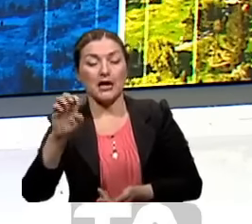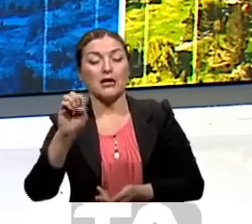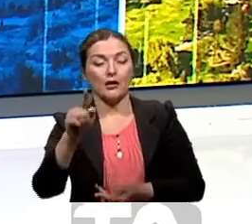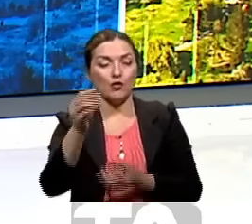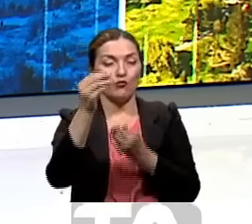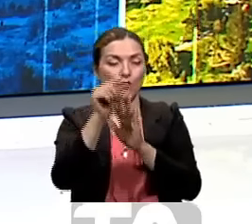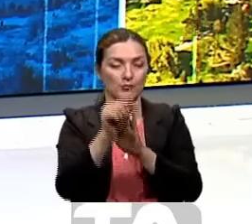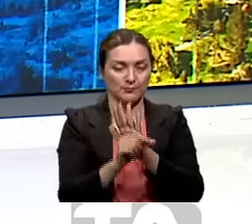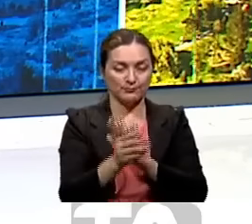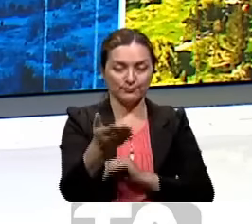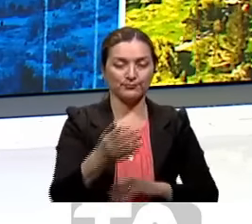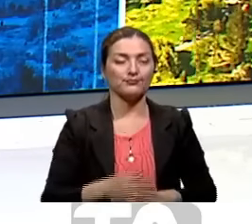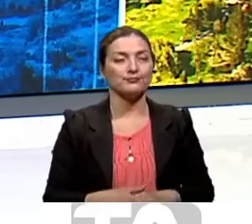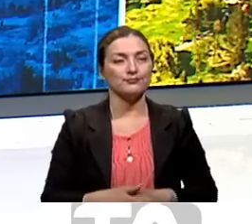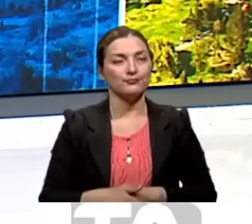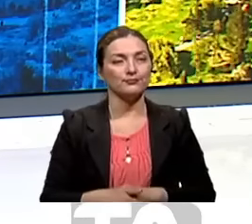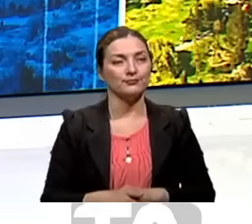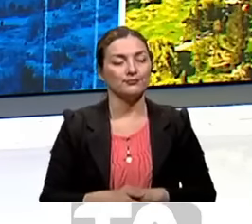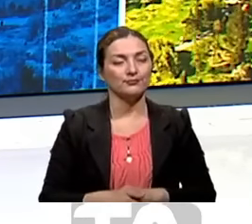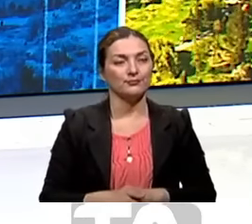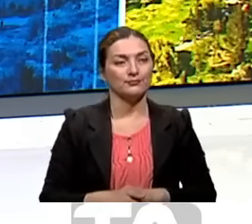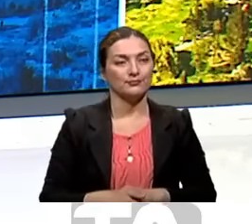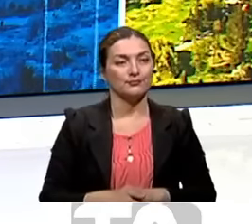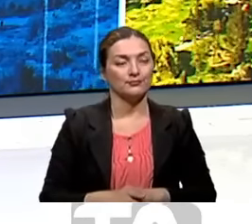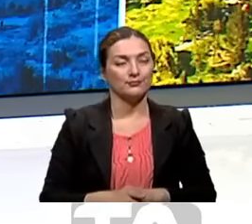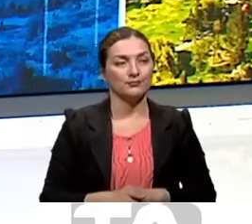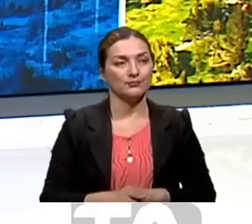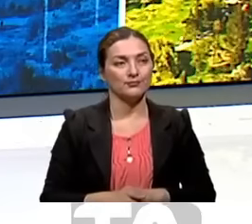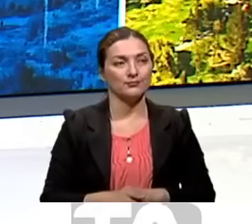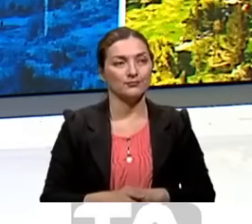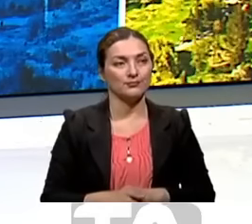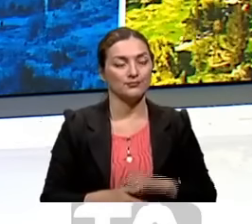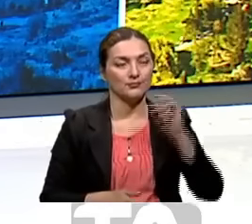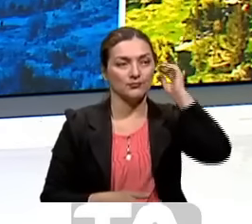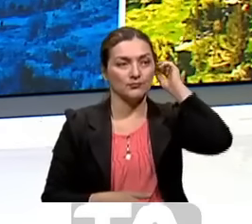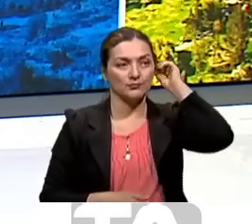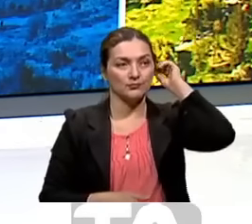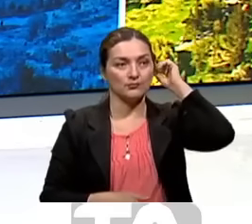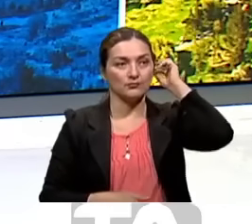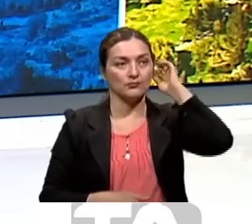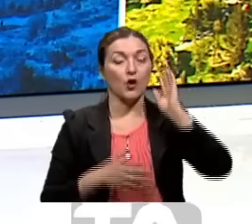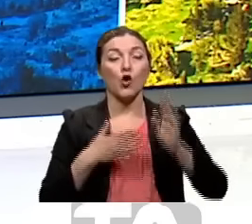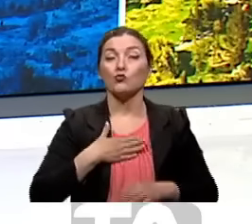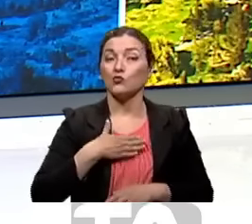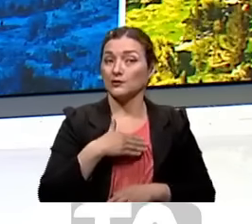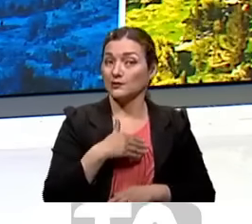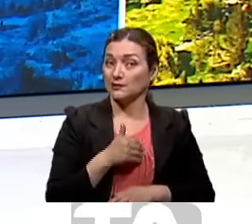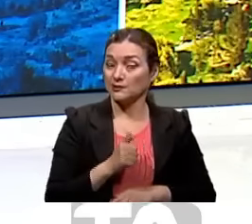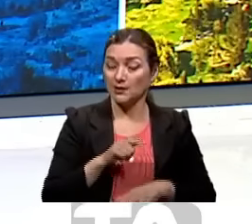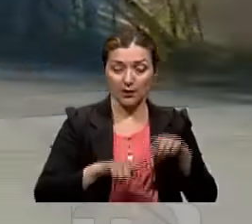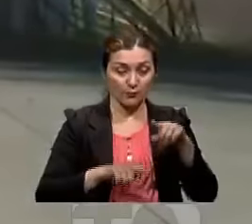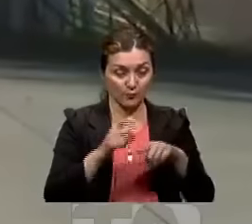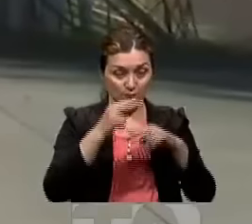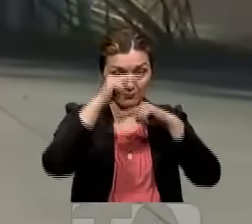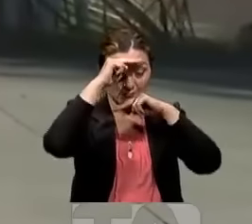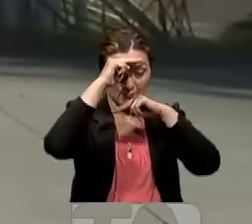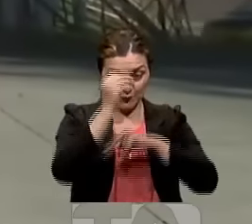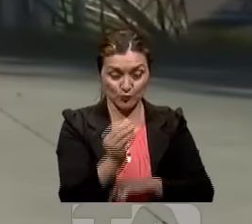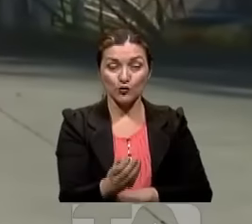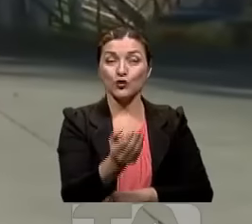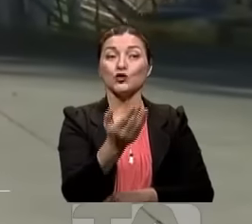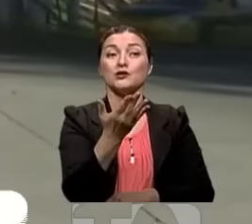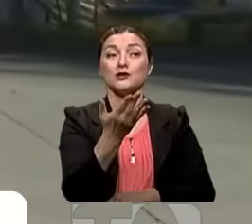para darnos los detalles. Michelle, buen día. Adelante. ¿Qué tal? ¿Cómo están en estudios, amigos televidentes? Muy buenos